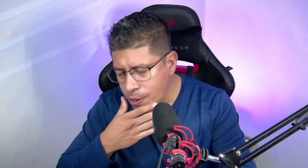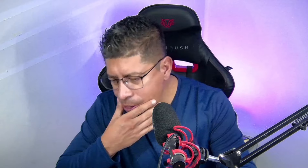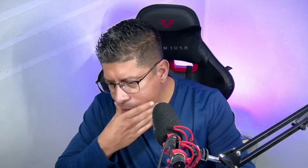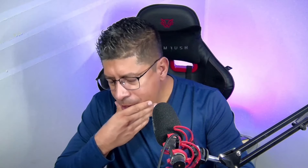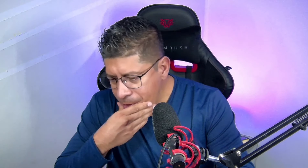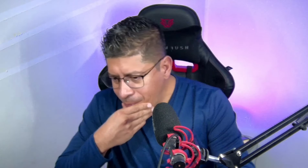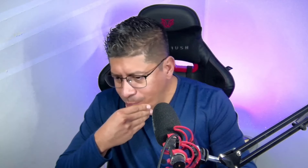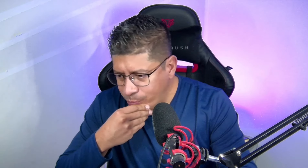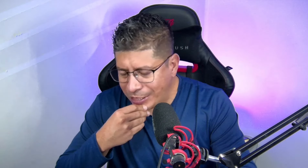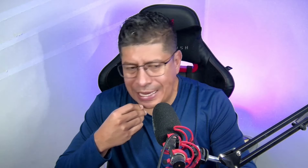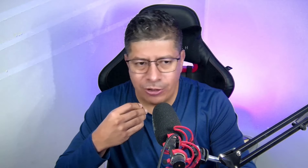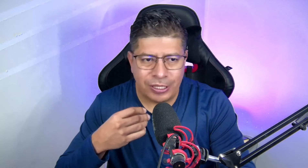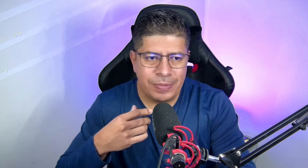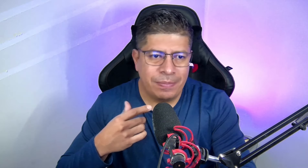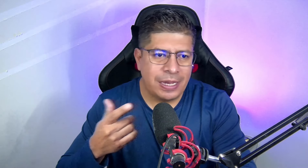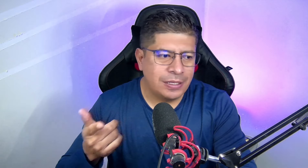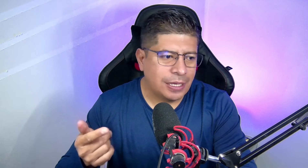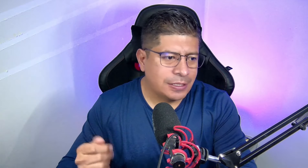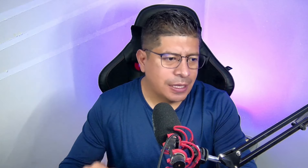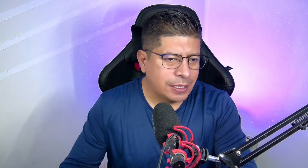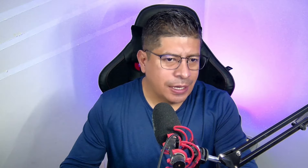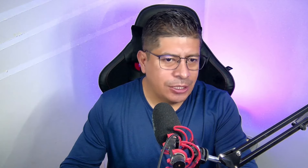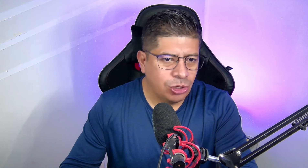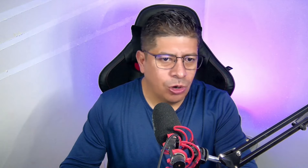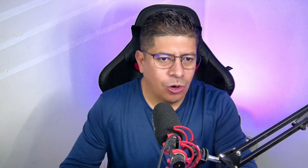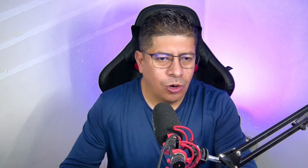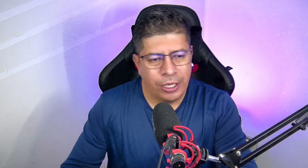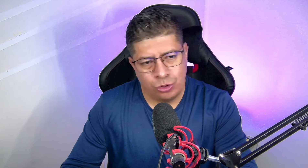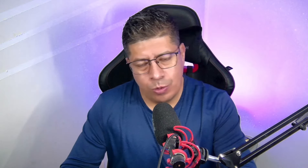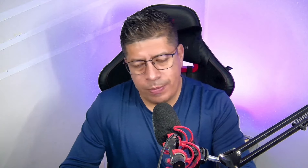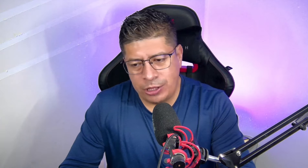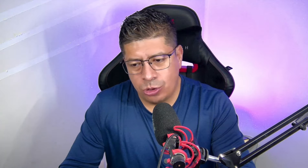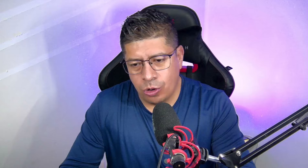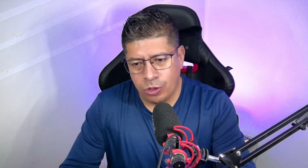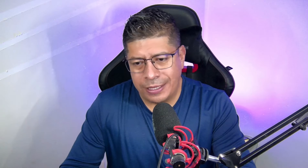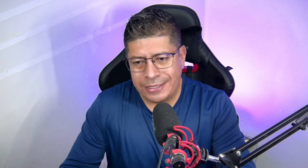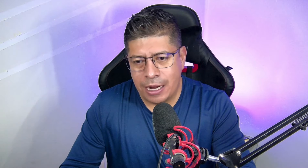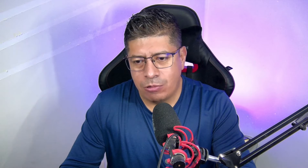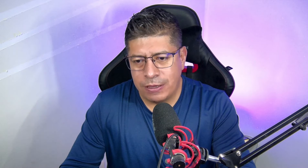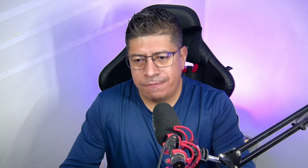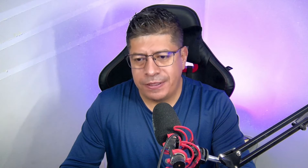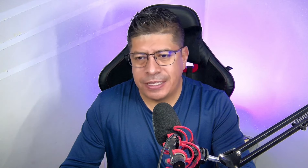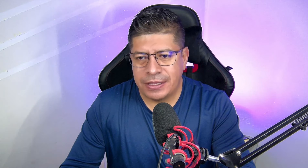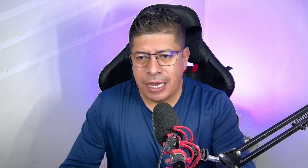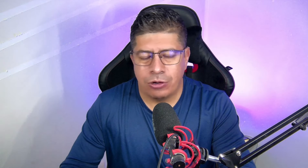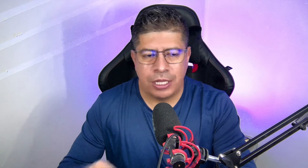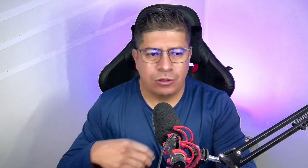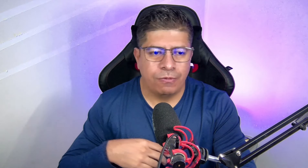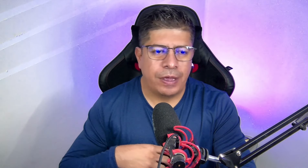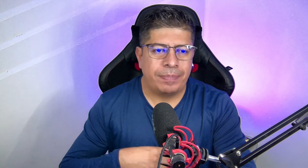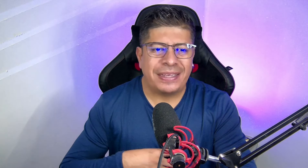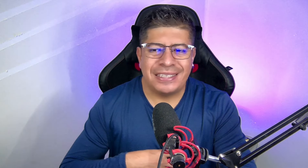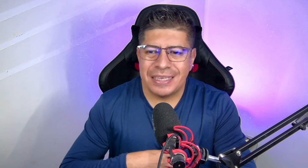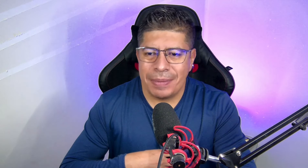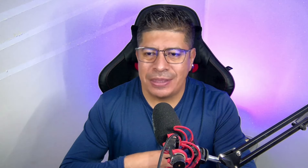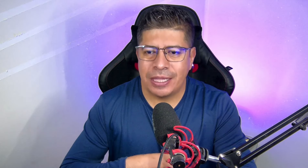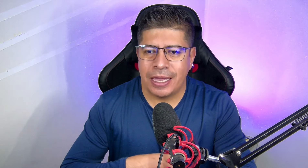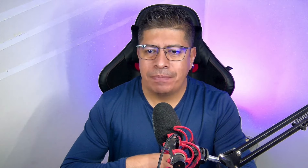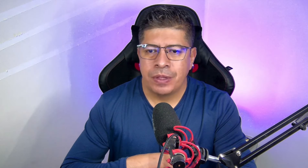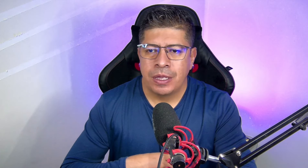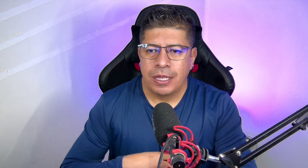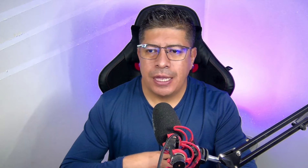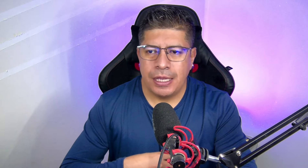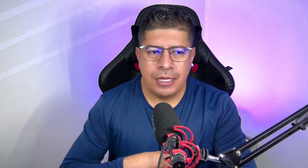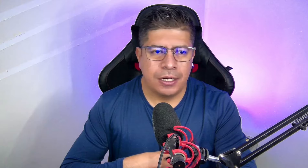incluso Pues algo También bien interesante que hizo en su momento desde la uif Santiago Nieto fue precisamente